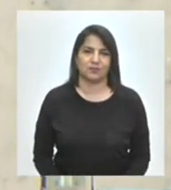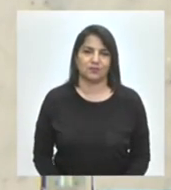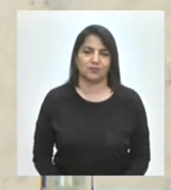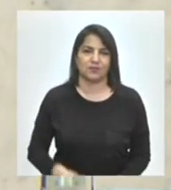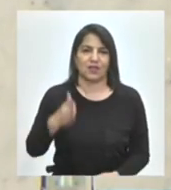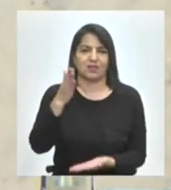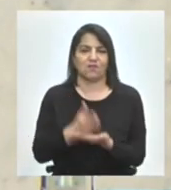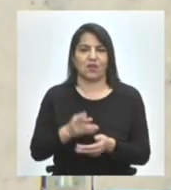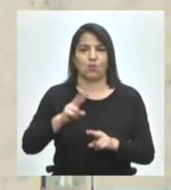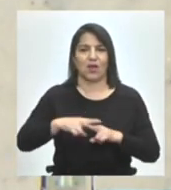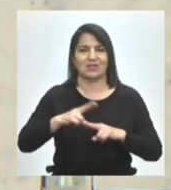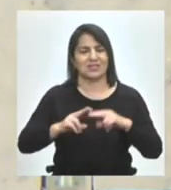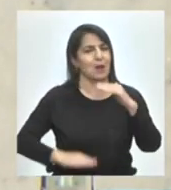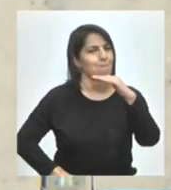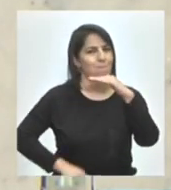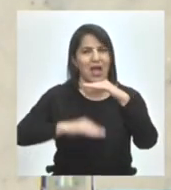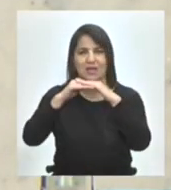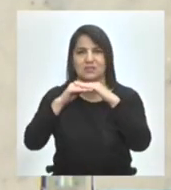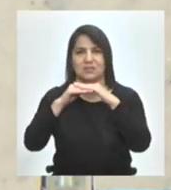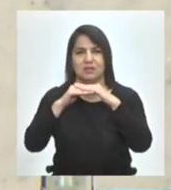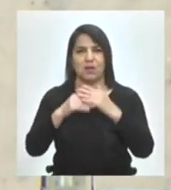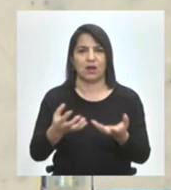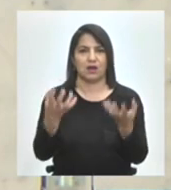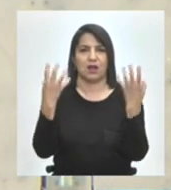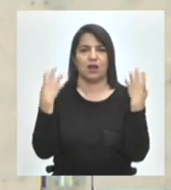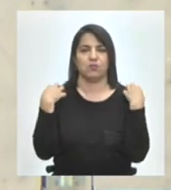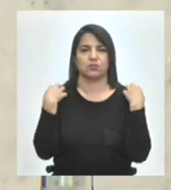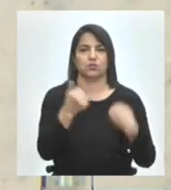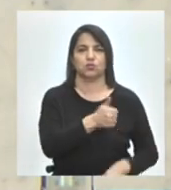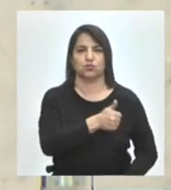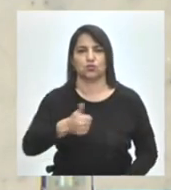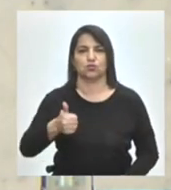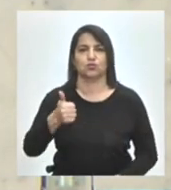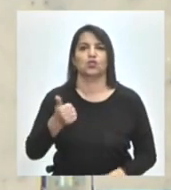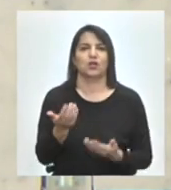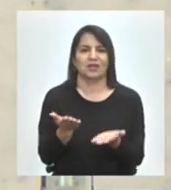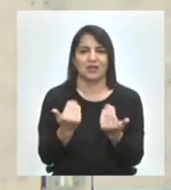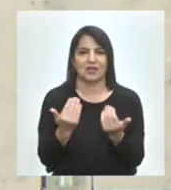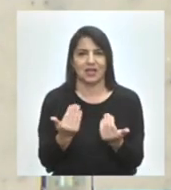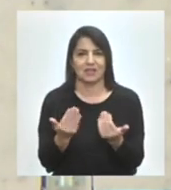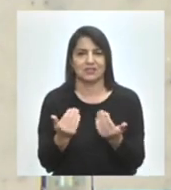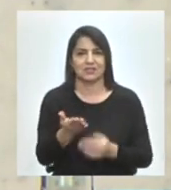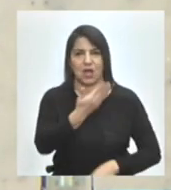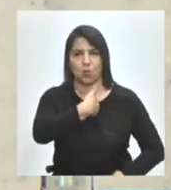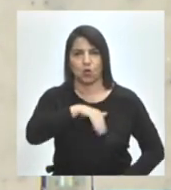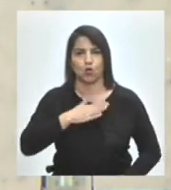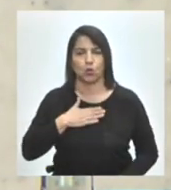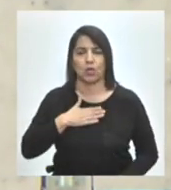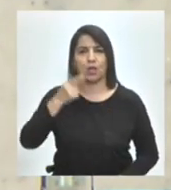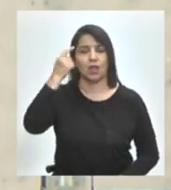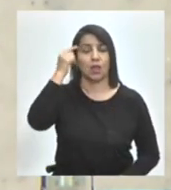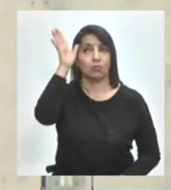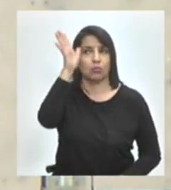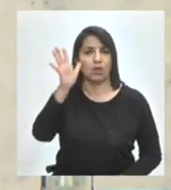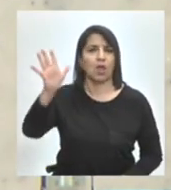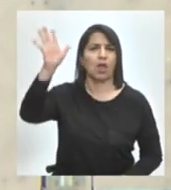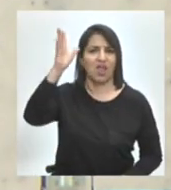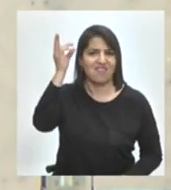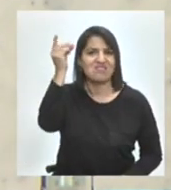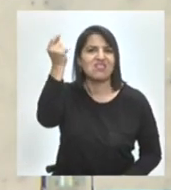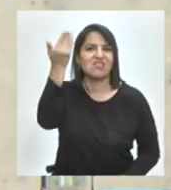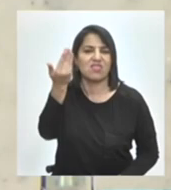Debemos actuar con la máxima responsabilidad. Todos necesitamos salir de nuestras trincheras ideológicas para